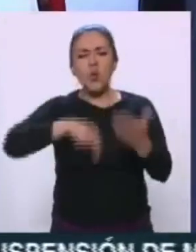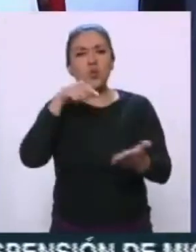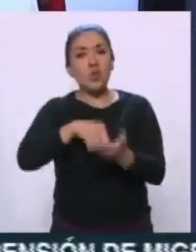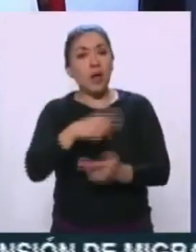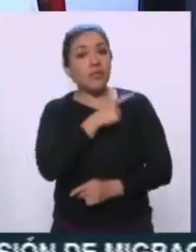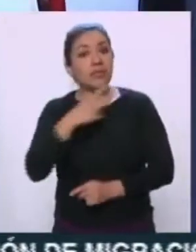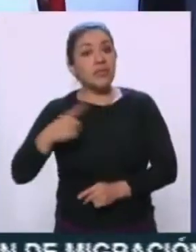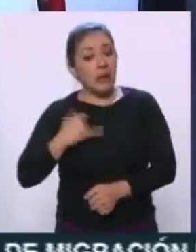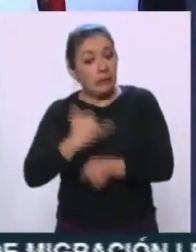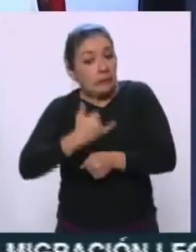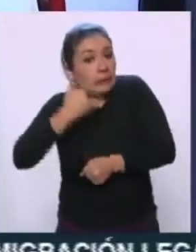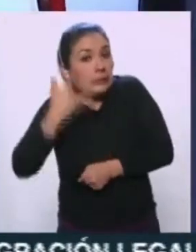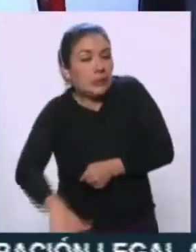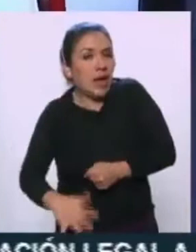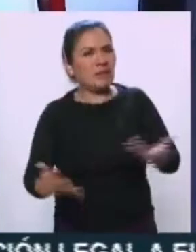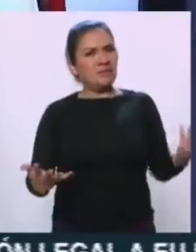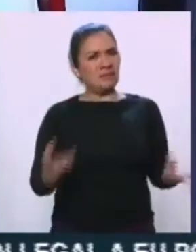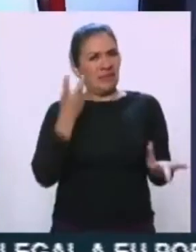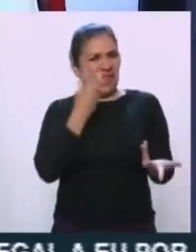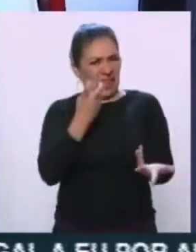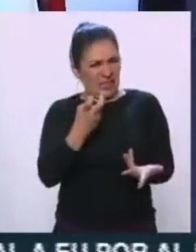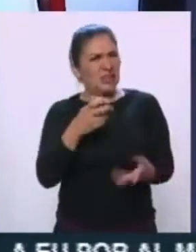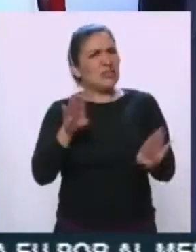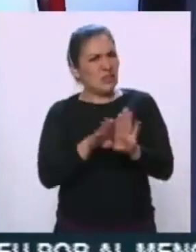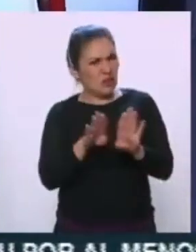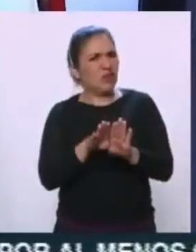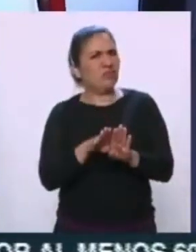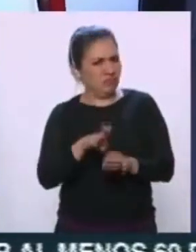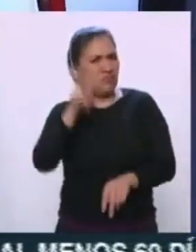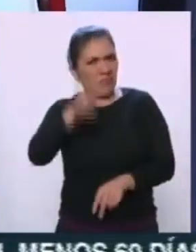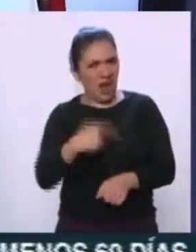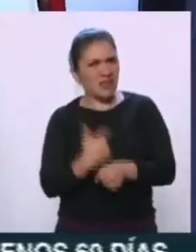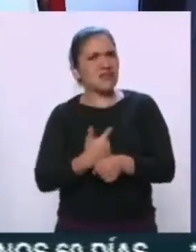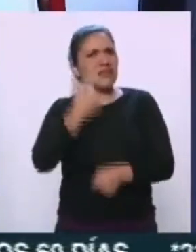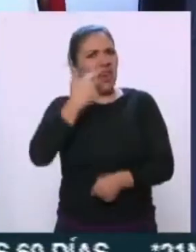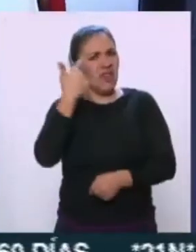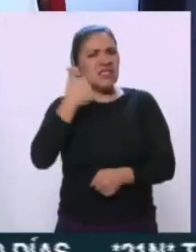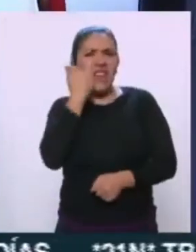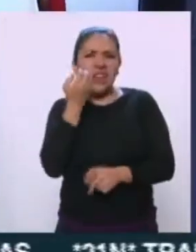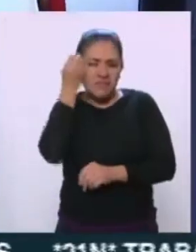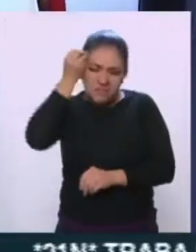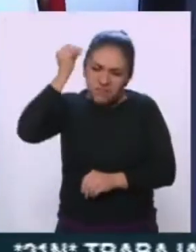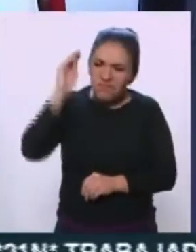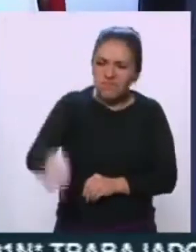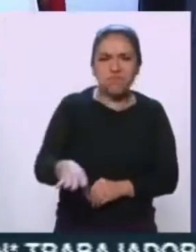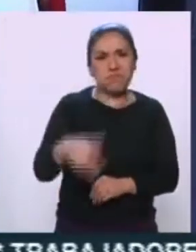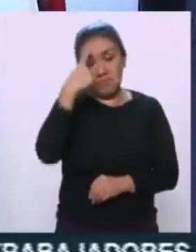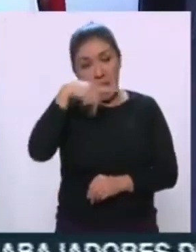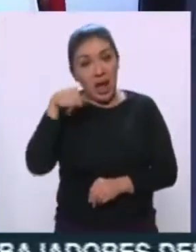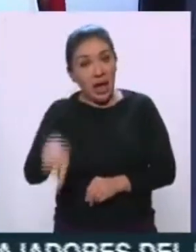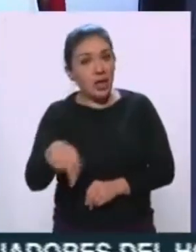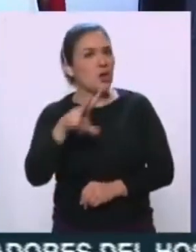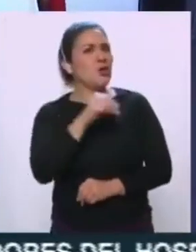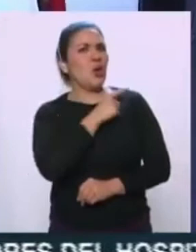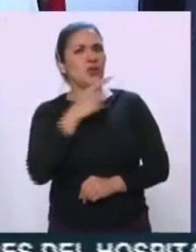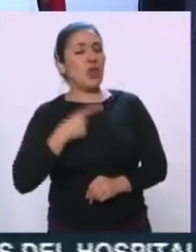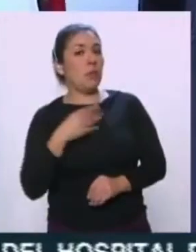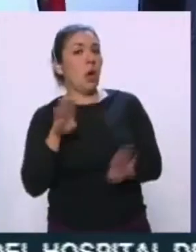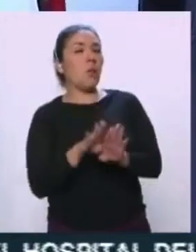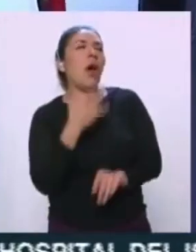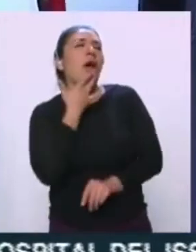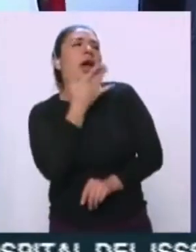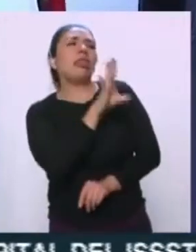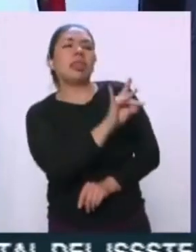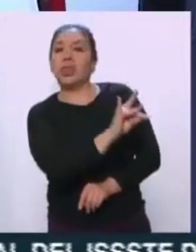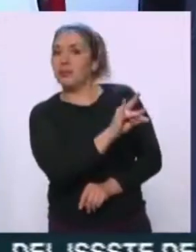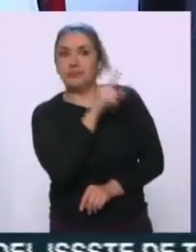que arriesgar. Pues ahí esto sí es un complot. Es una conspiración que no hay que tomarla a la ligera. Es